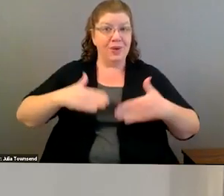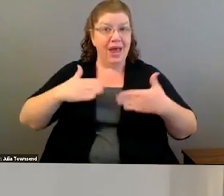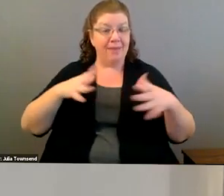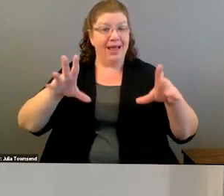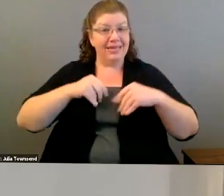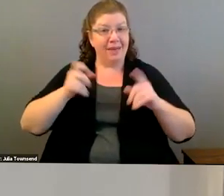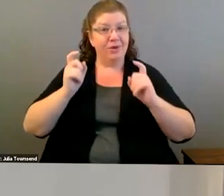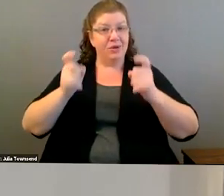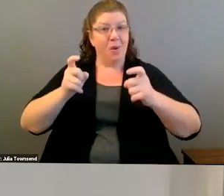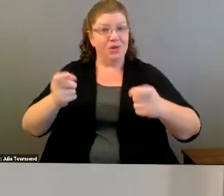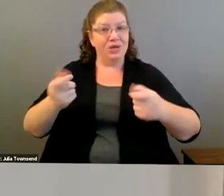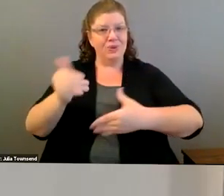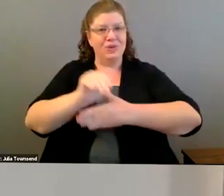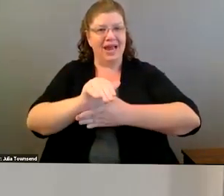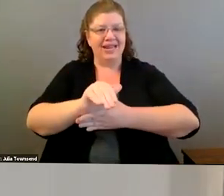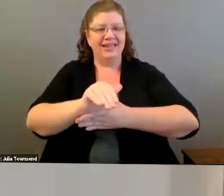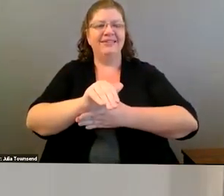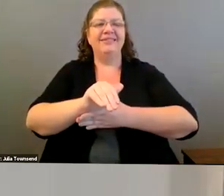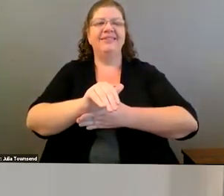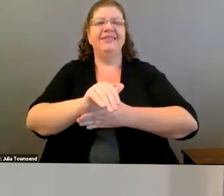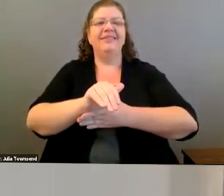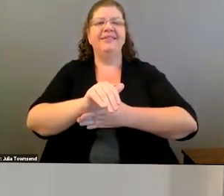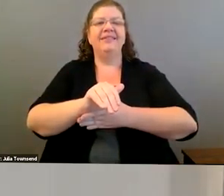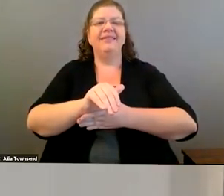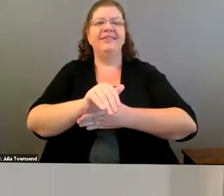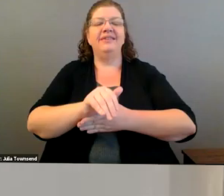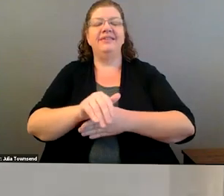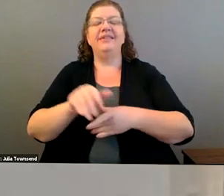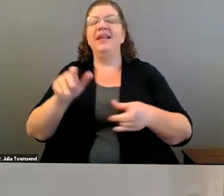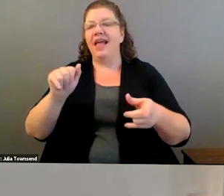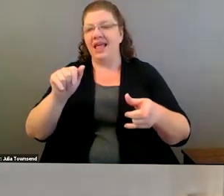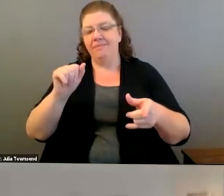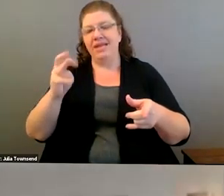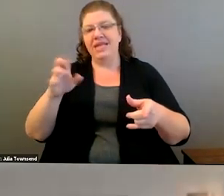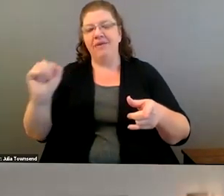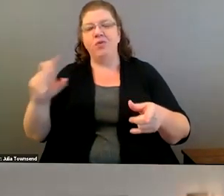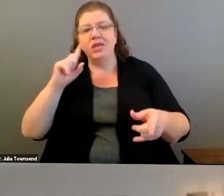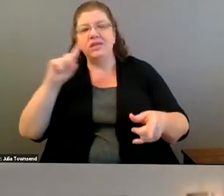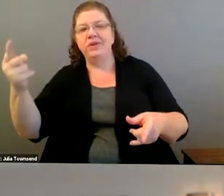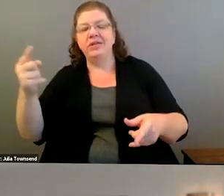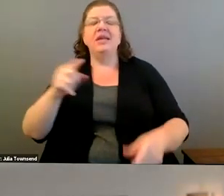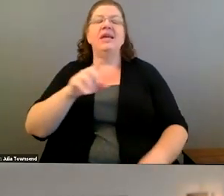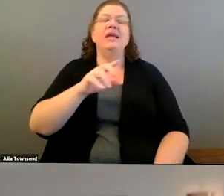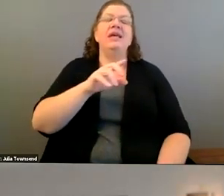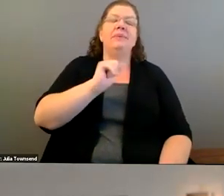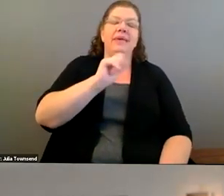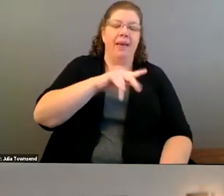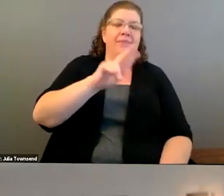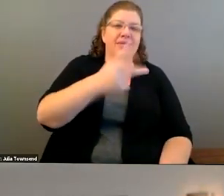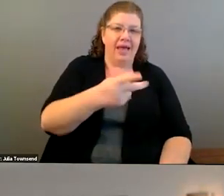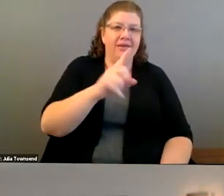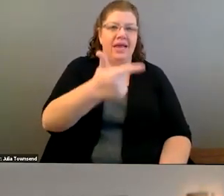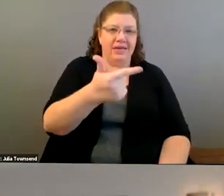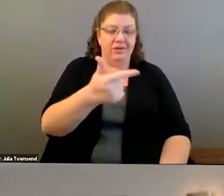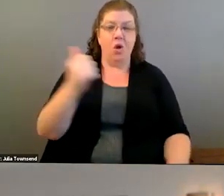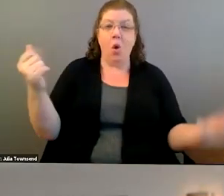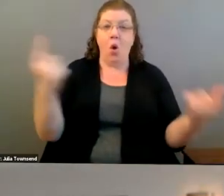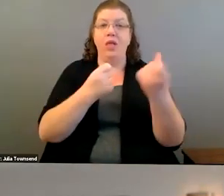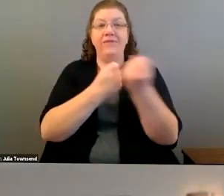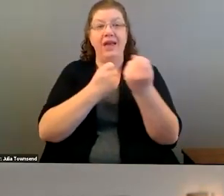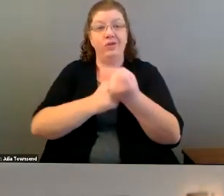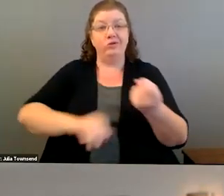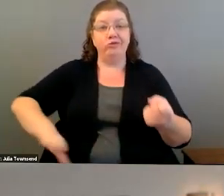responder a las donaciones de esta noche y aceptarlas con gusto gracias señor álvarez a alguien las segundas segundos señora katz gracias todo mundo a